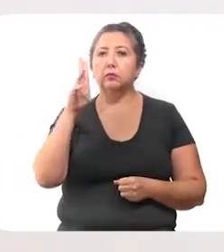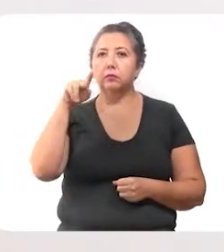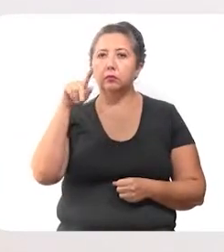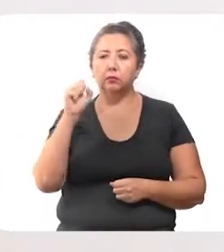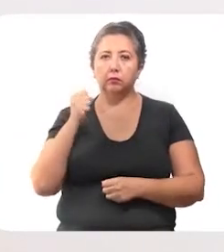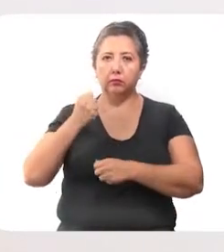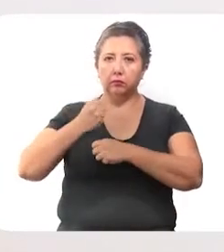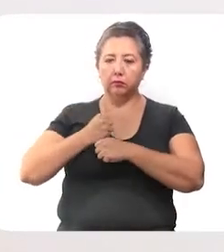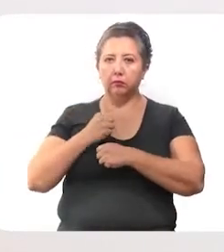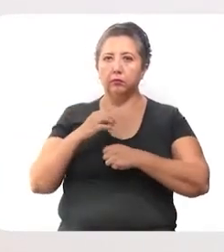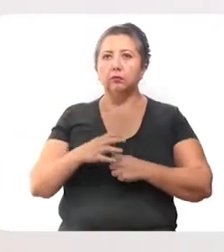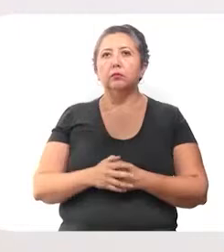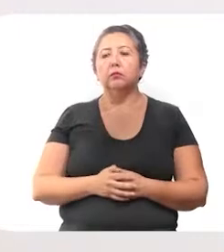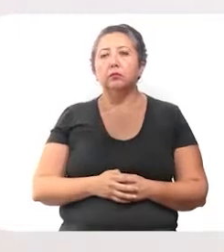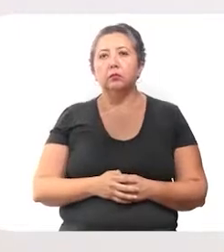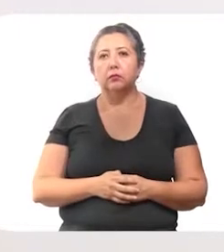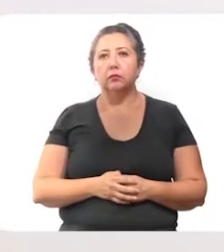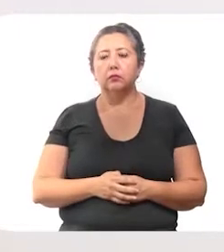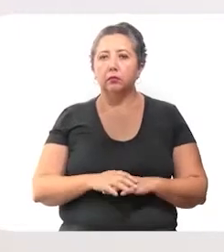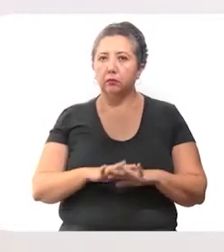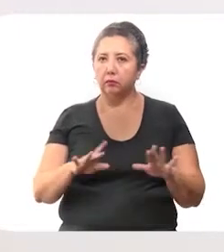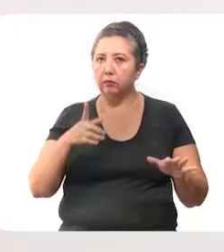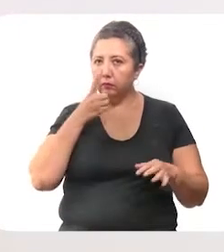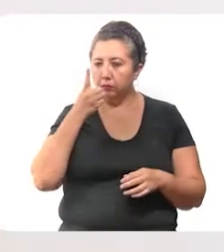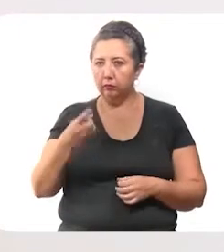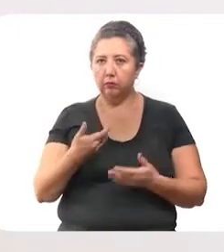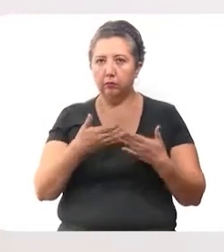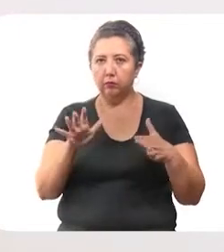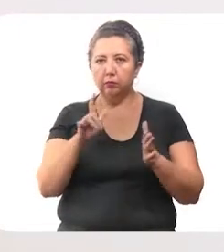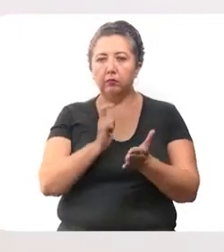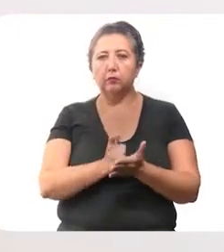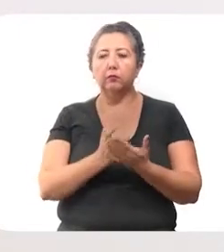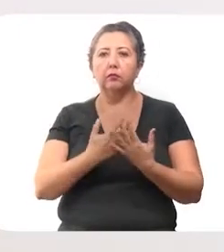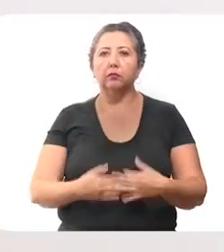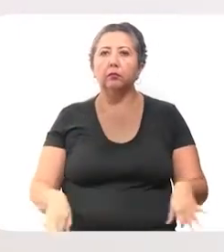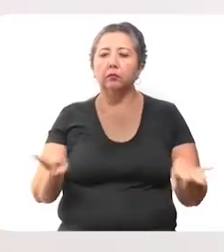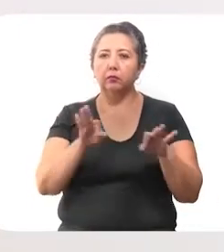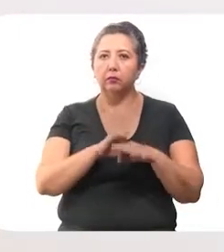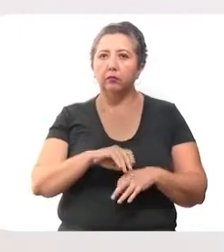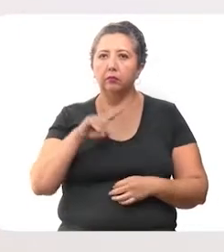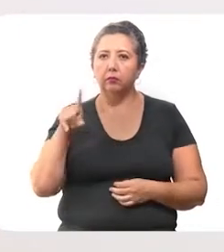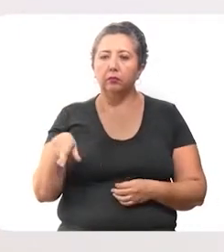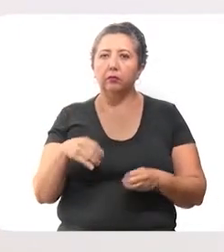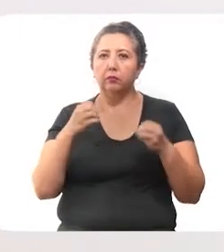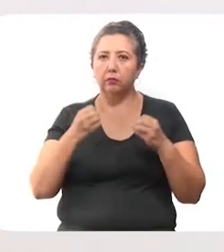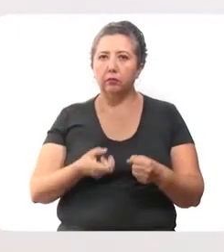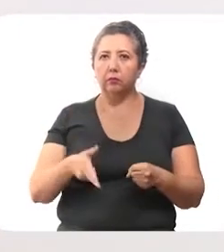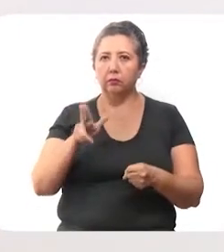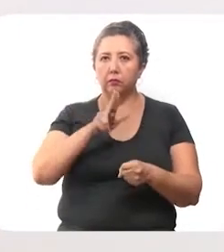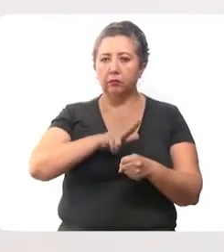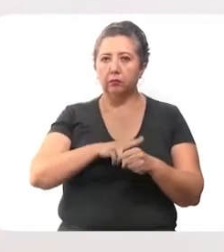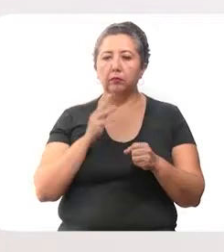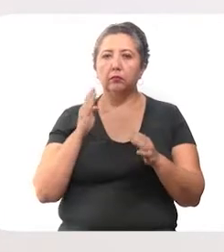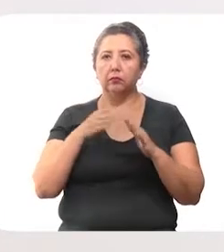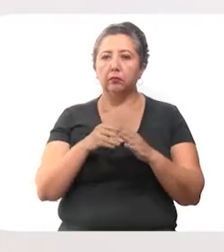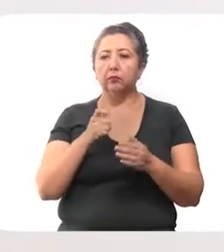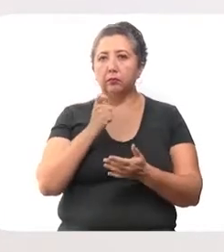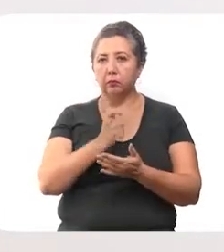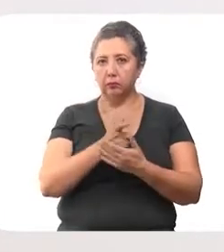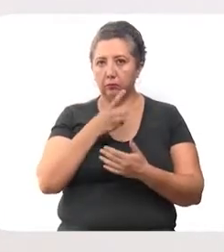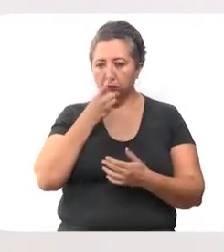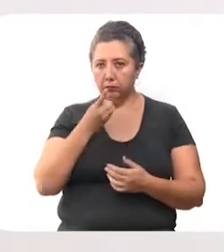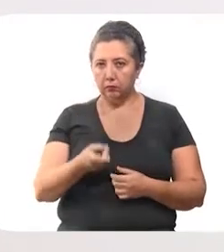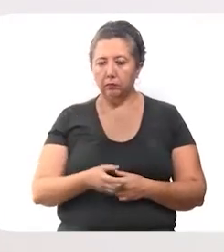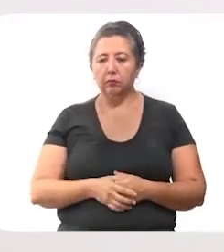Bienestar y las Fuerzas Armadas. Como se ha señalado en la reapertura económica, los datos más importantes son la ocupación hospitalaria y los